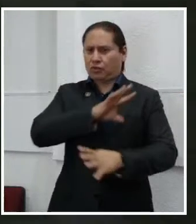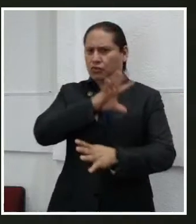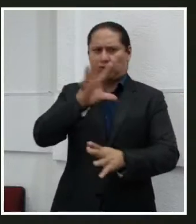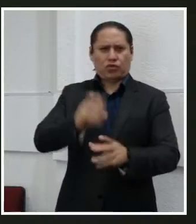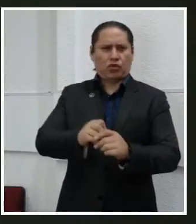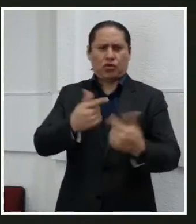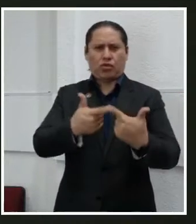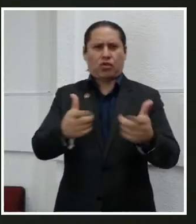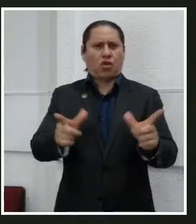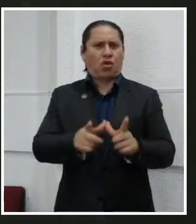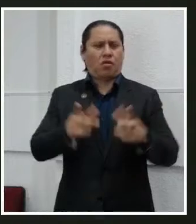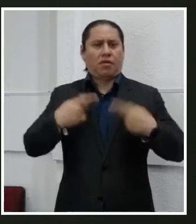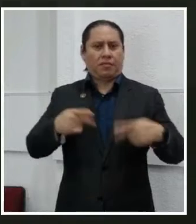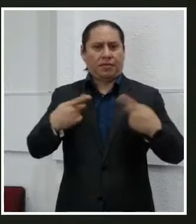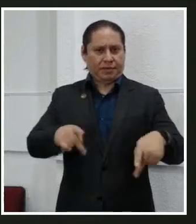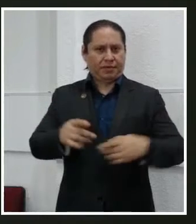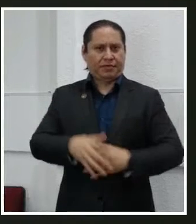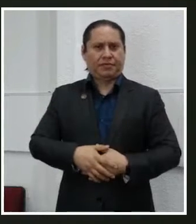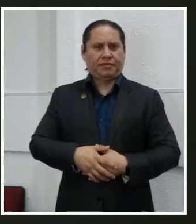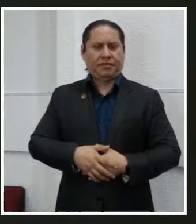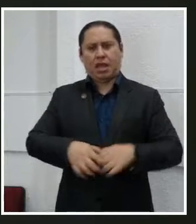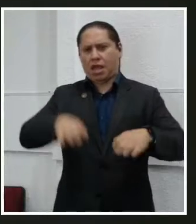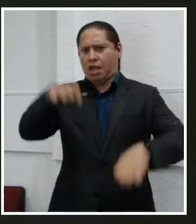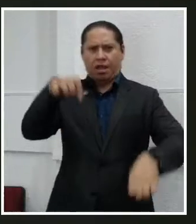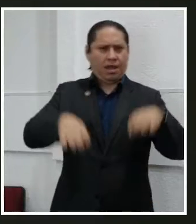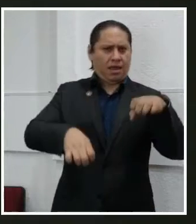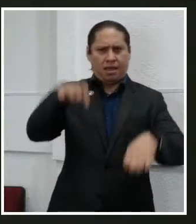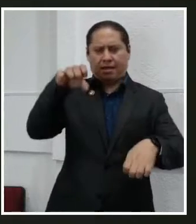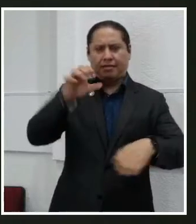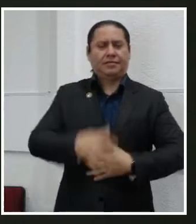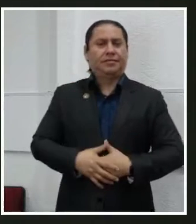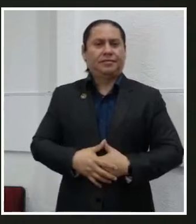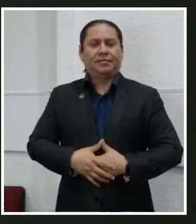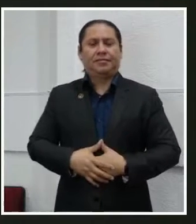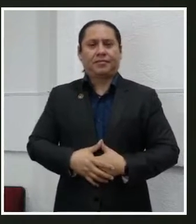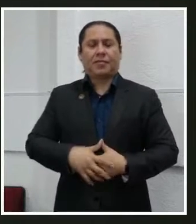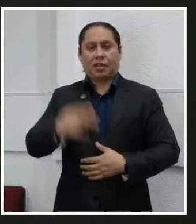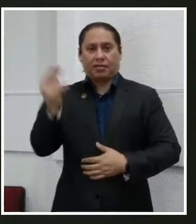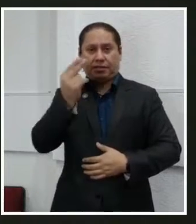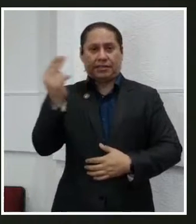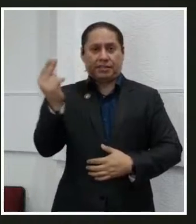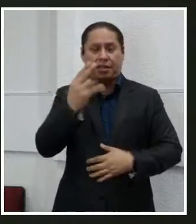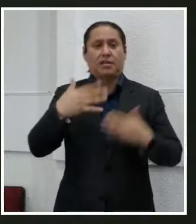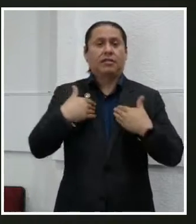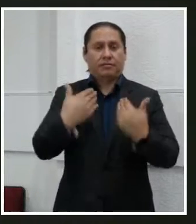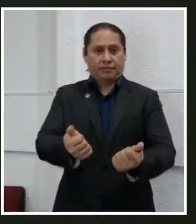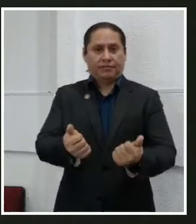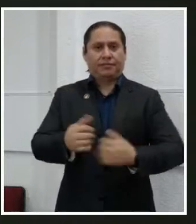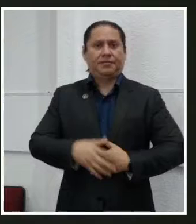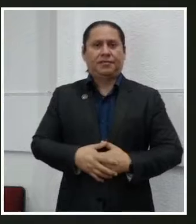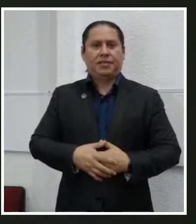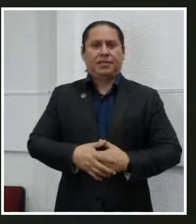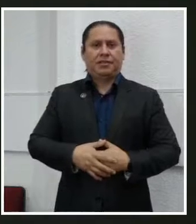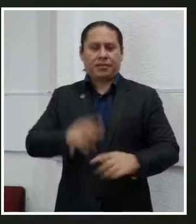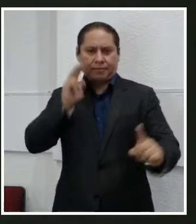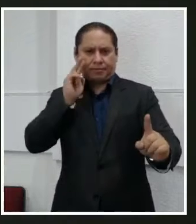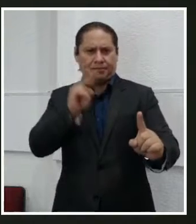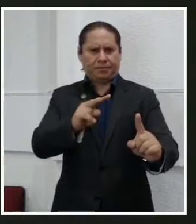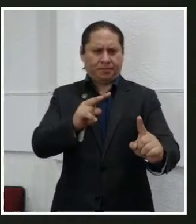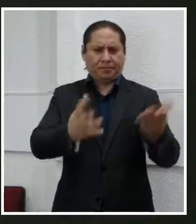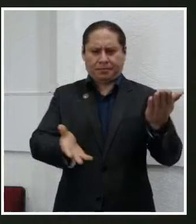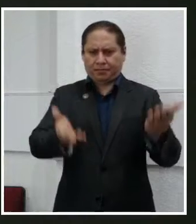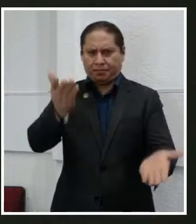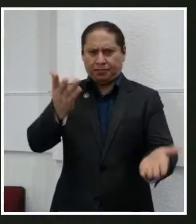los grupos de la población y edades. Además, es necesario entender que la perspectiva de